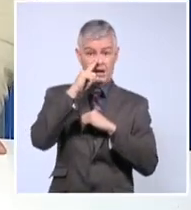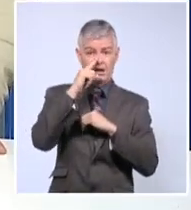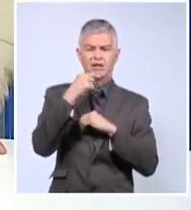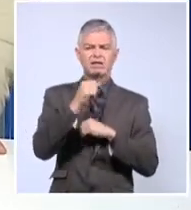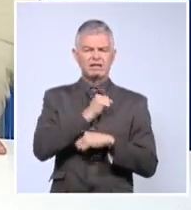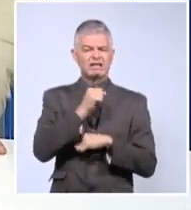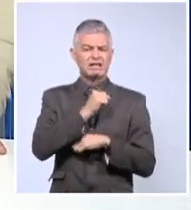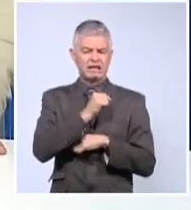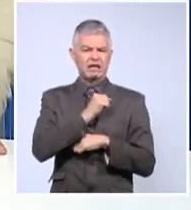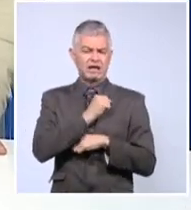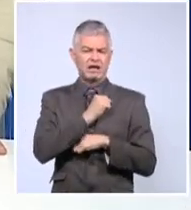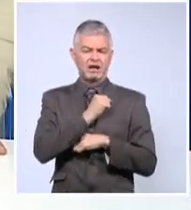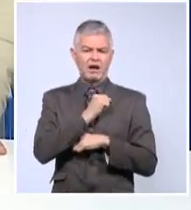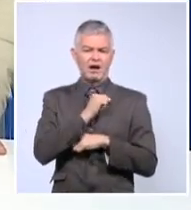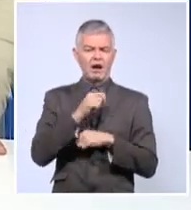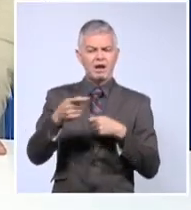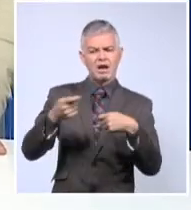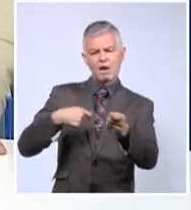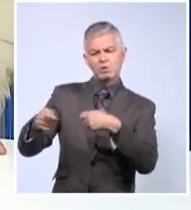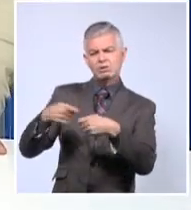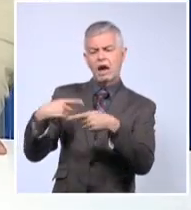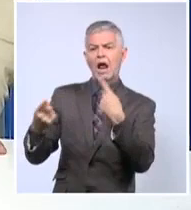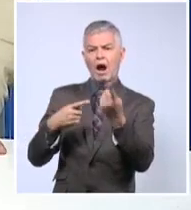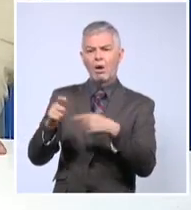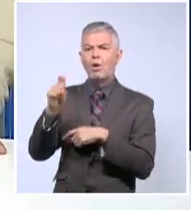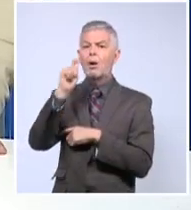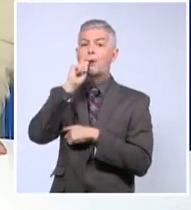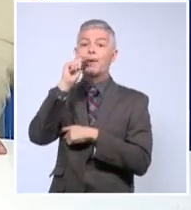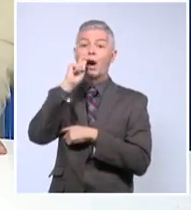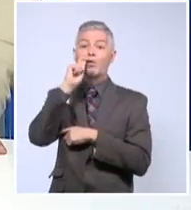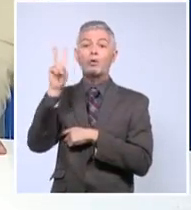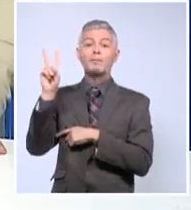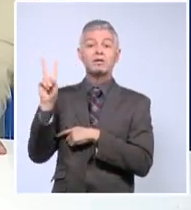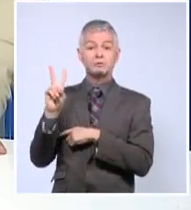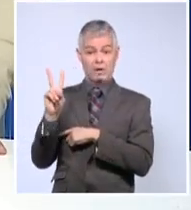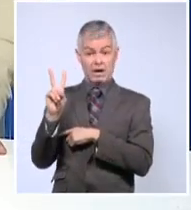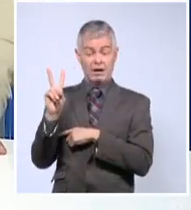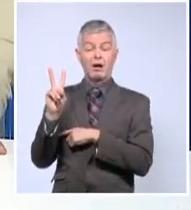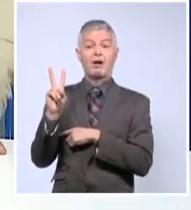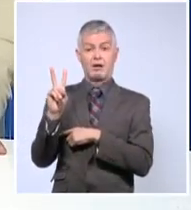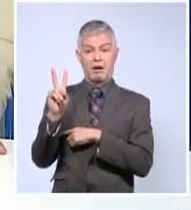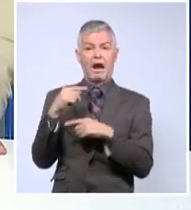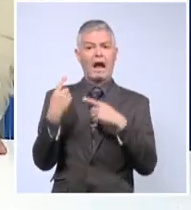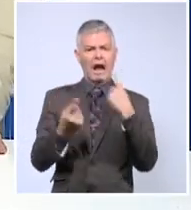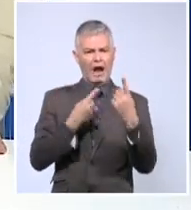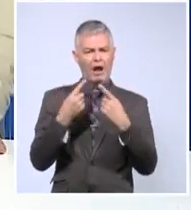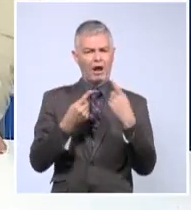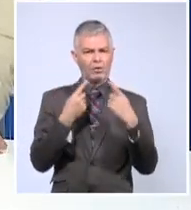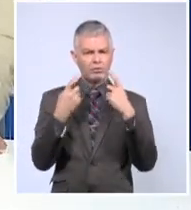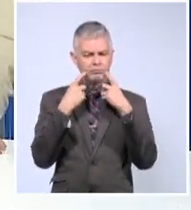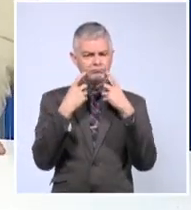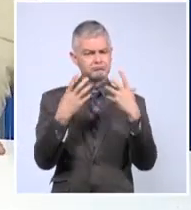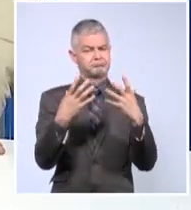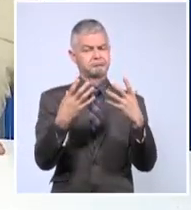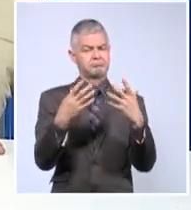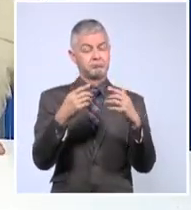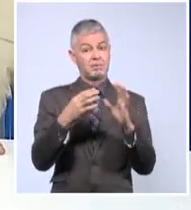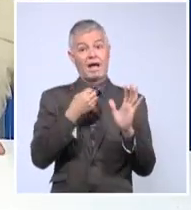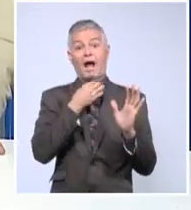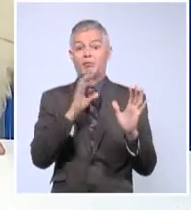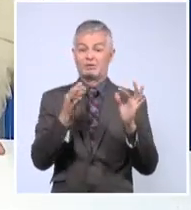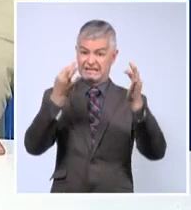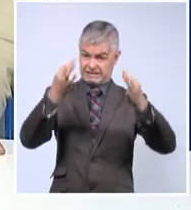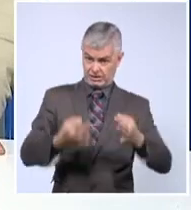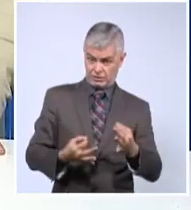negociar con el mandatario venezolano Nicolás Maduro, e incluso algo muy llamativo, de ser cierto, por supuesto, y es